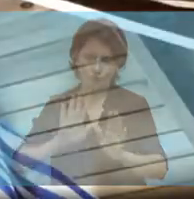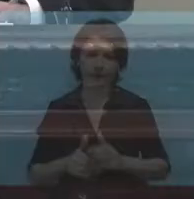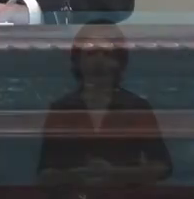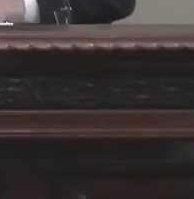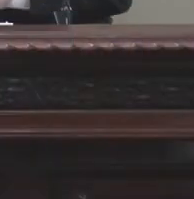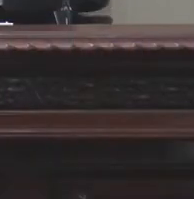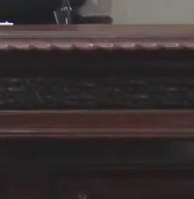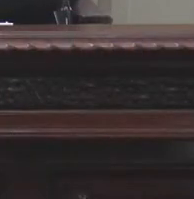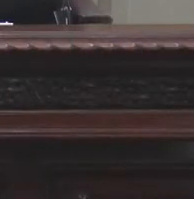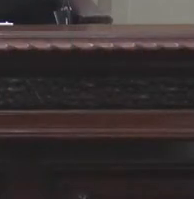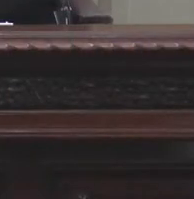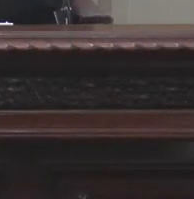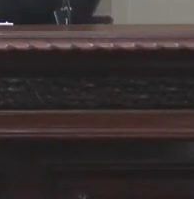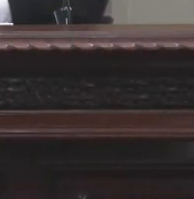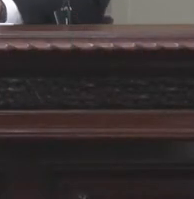diputada